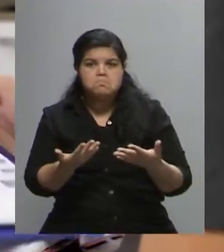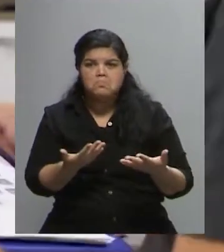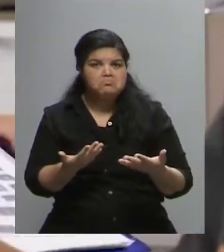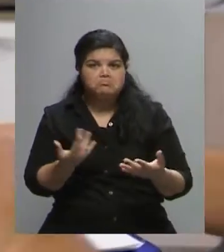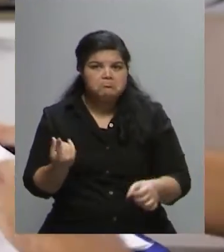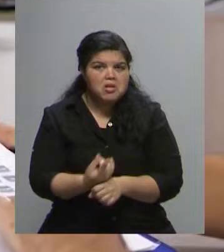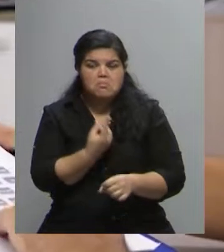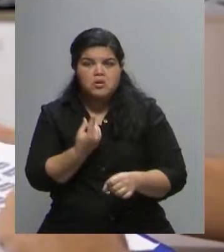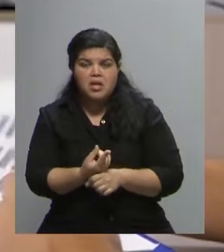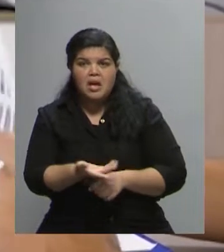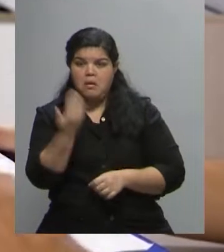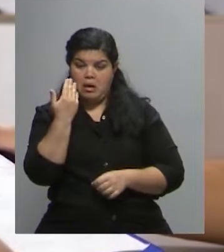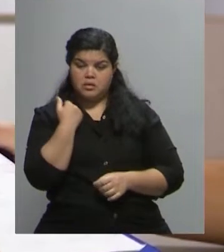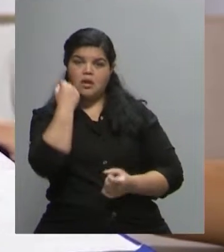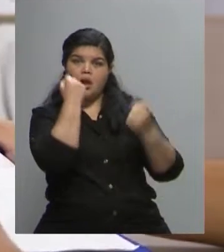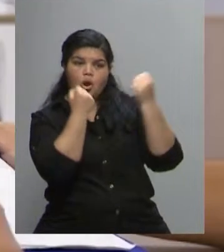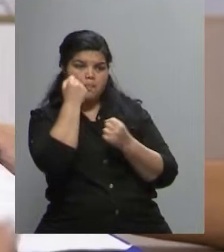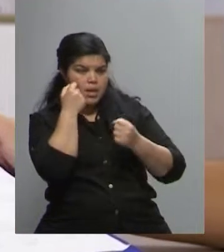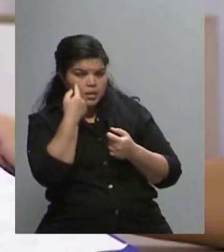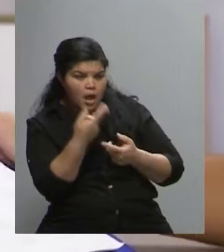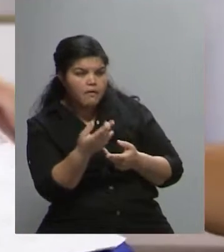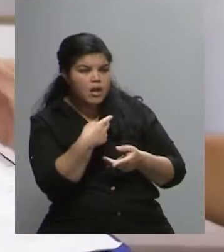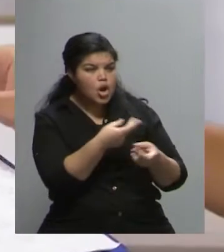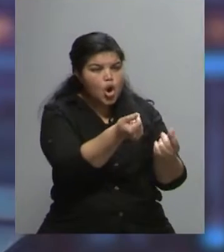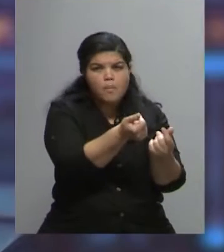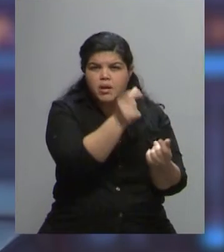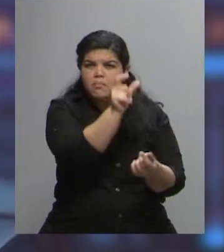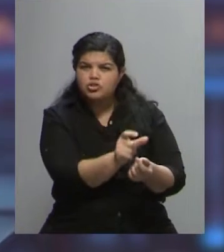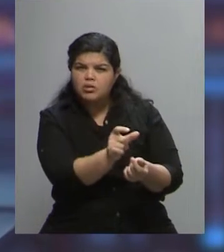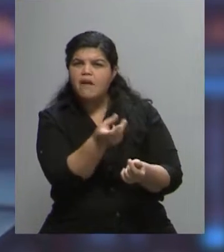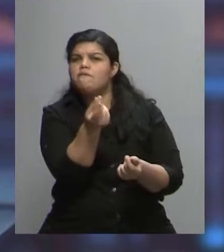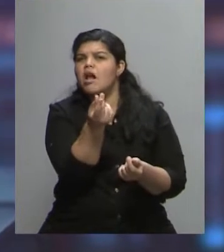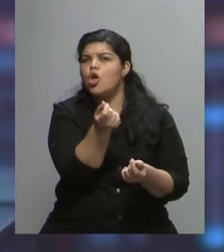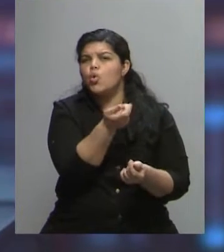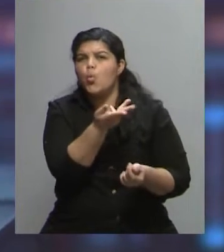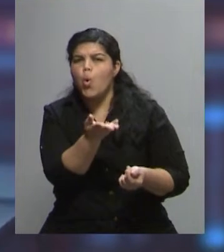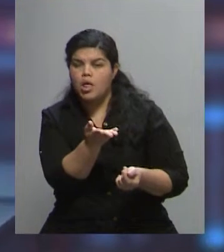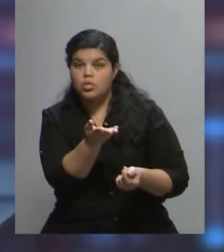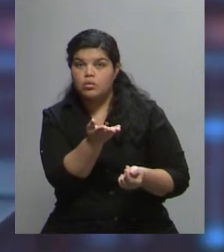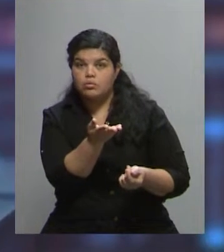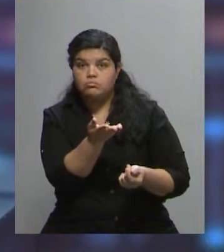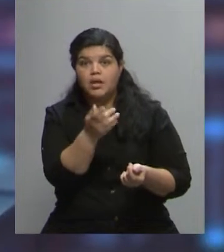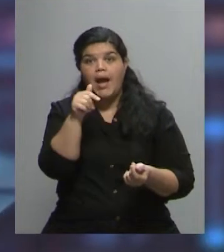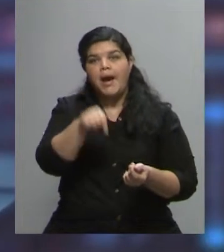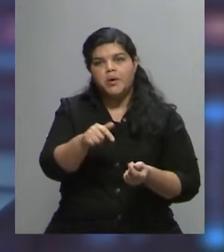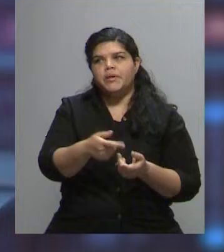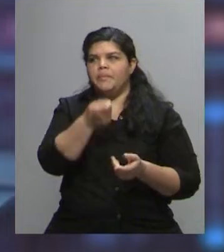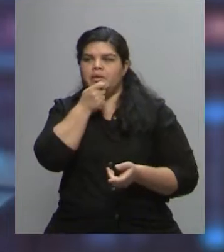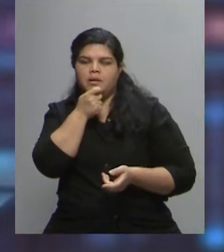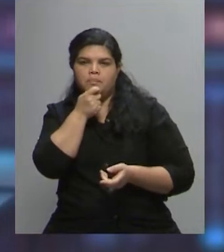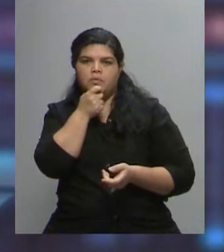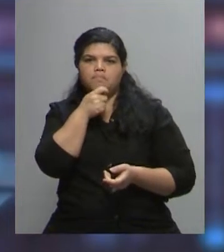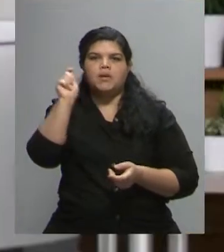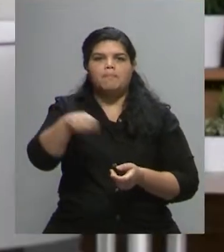observaba si una persona compraba o no compraba algo y a qué precio lo compraba. ¿Está bien? Resulta que ahora a través de eBay, de Mercado Libre, de